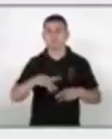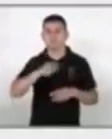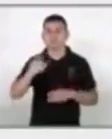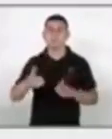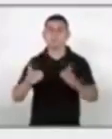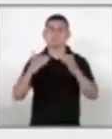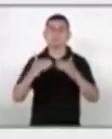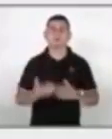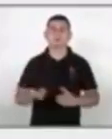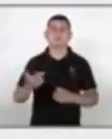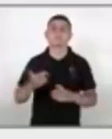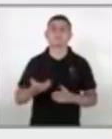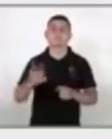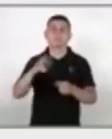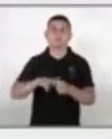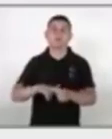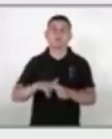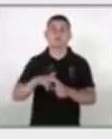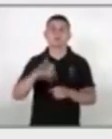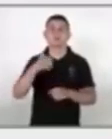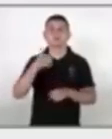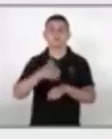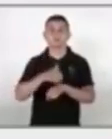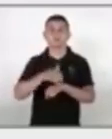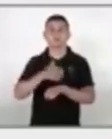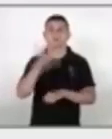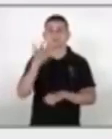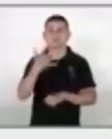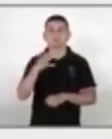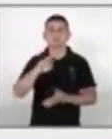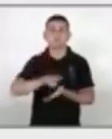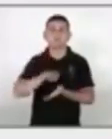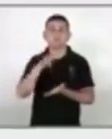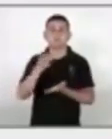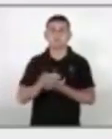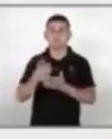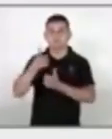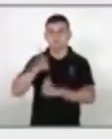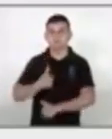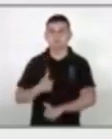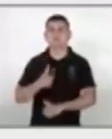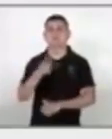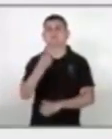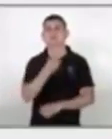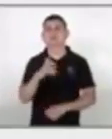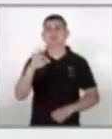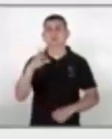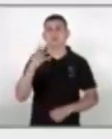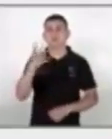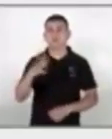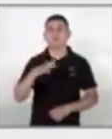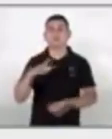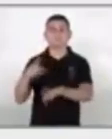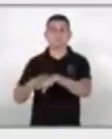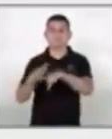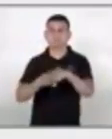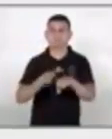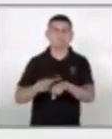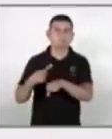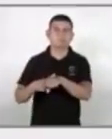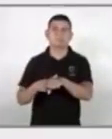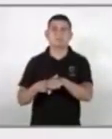defunciones, mientras que en la jurisdicción sanitaria número 5, Mixteca, son 244 casos